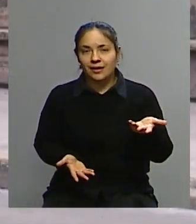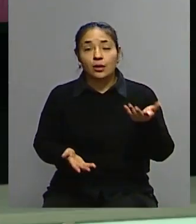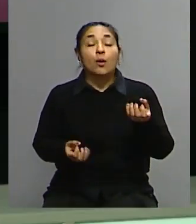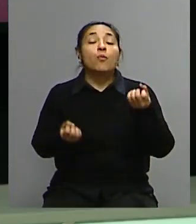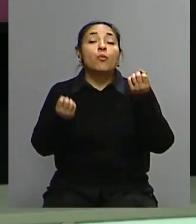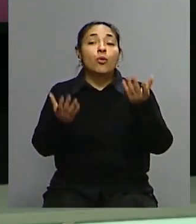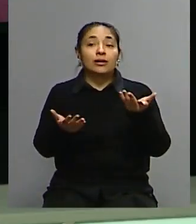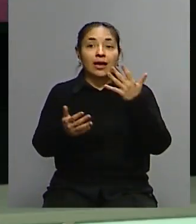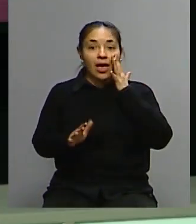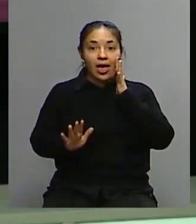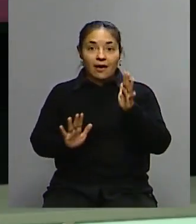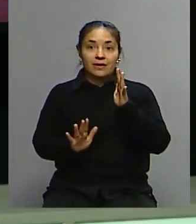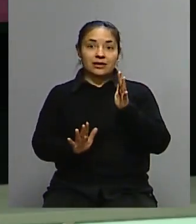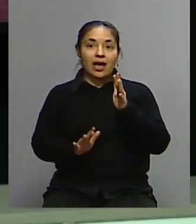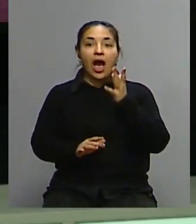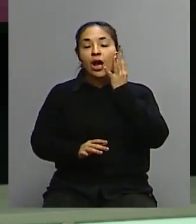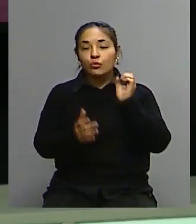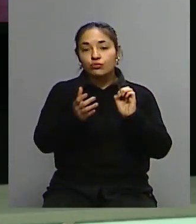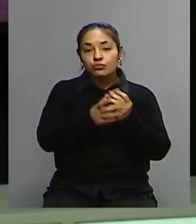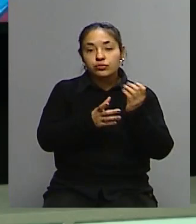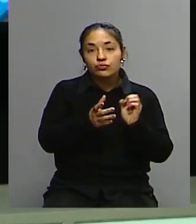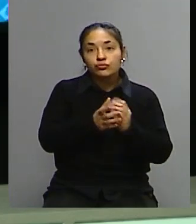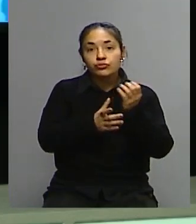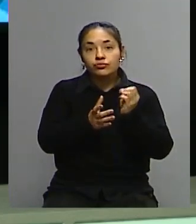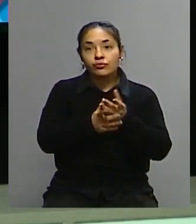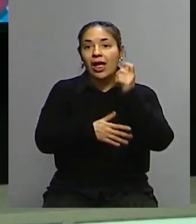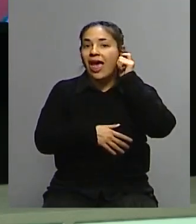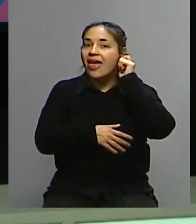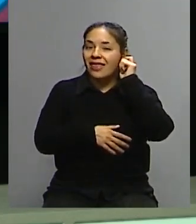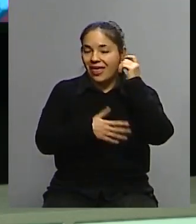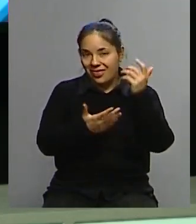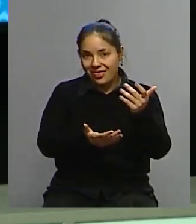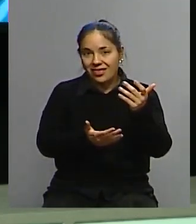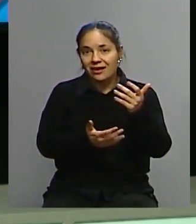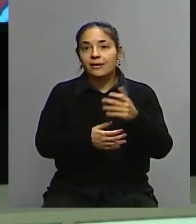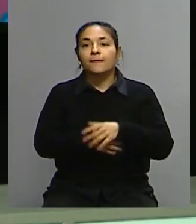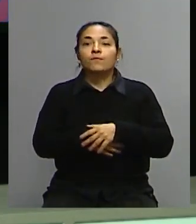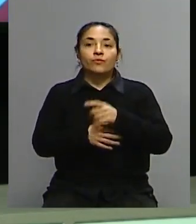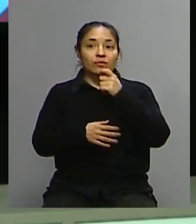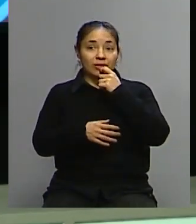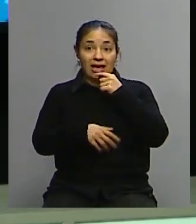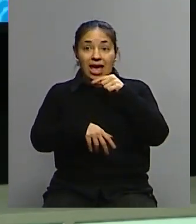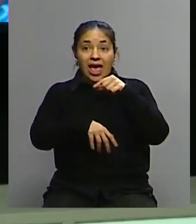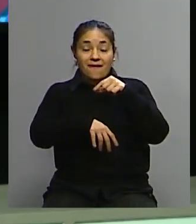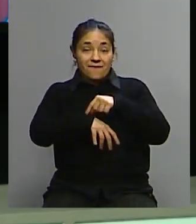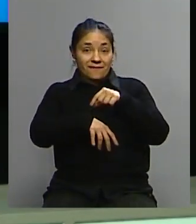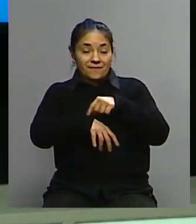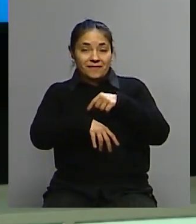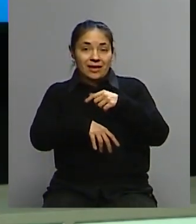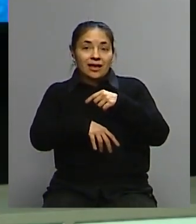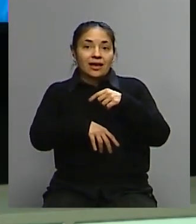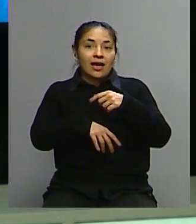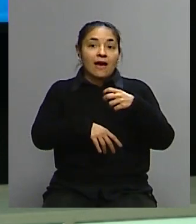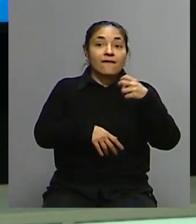que aparezcan ciertas patologías después a determinada edad. Claro. Nosotros también insistimos en que la vejez no es un sinónimo de enfermedad,